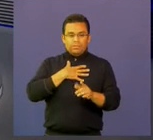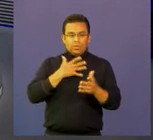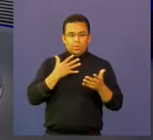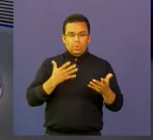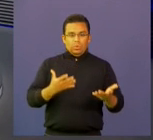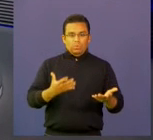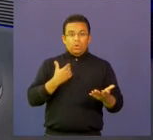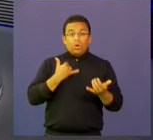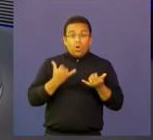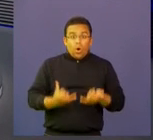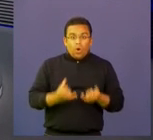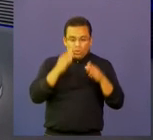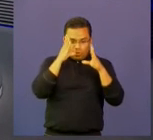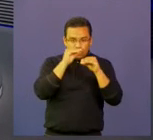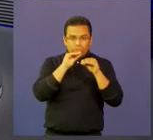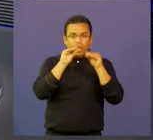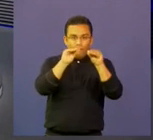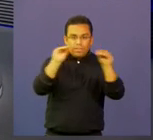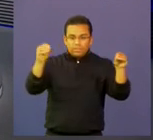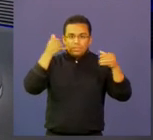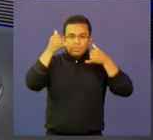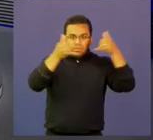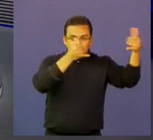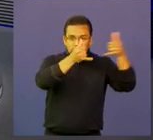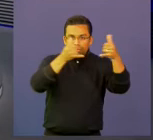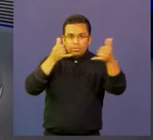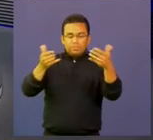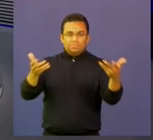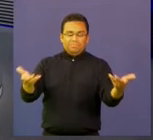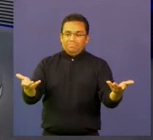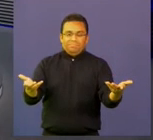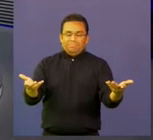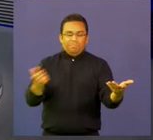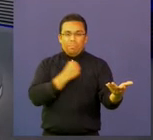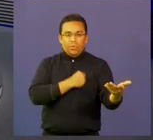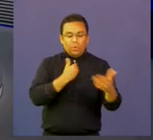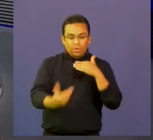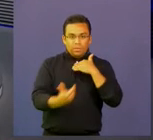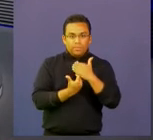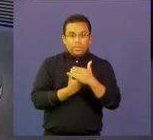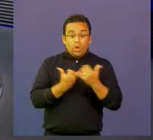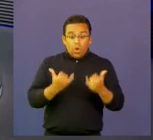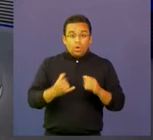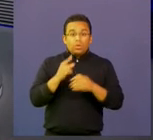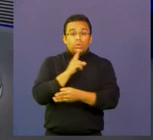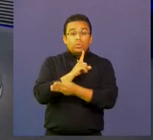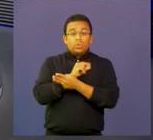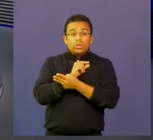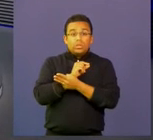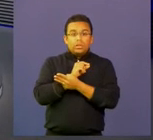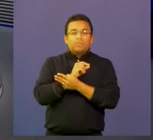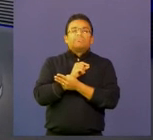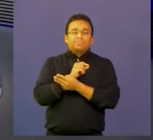llamarlos esta noche, pues, para decirles que cómo no van a entrar. Fuimos tendencia en Twitter.